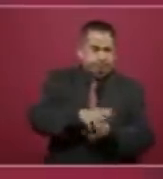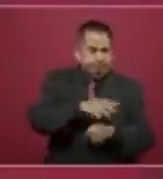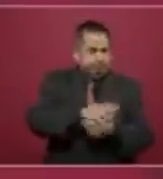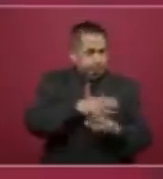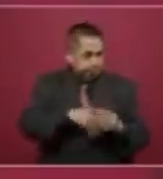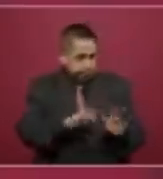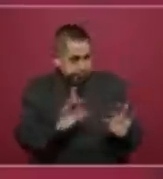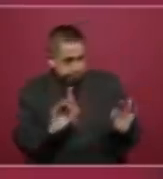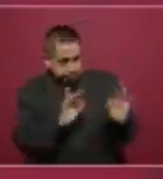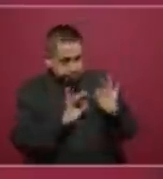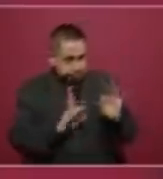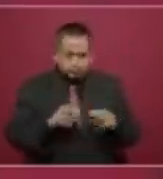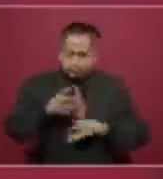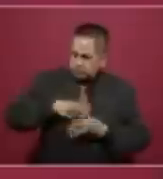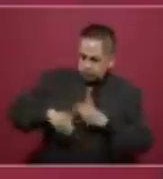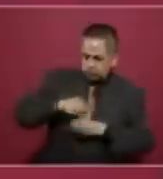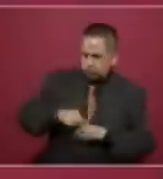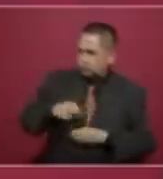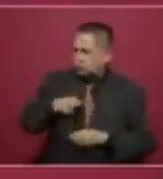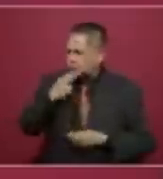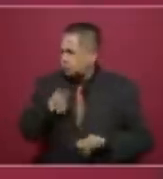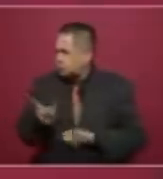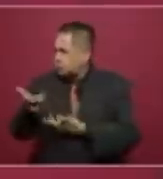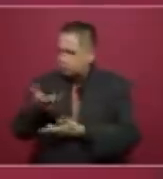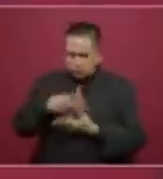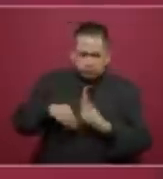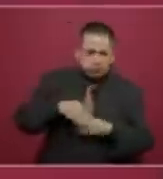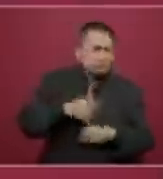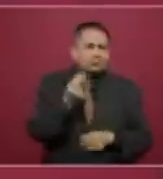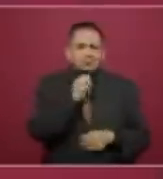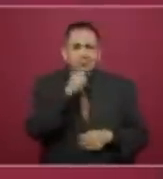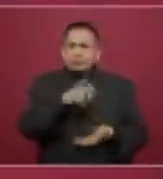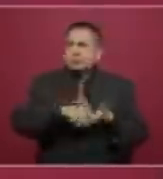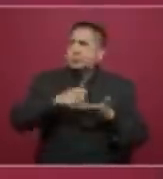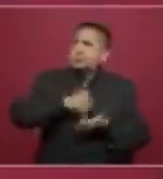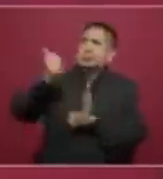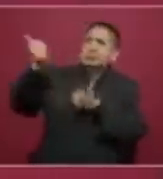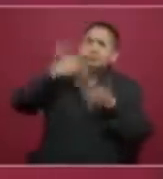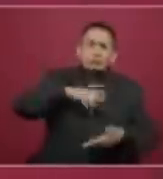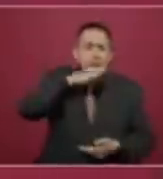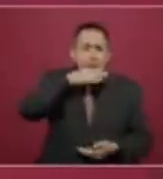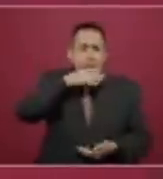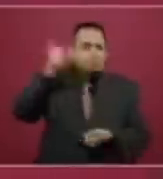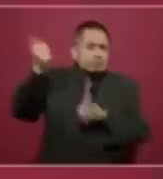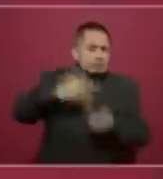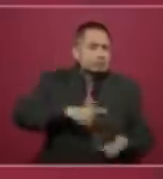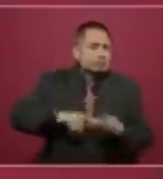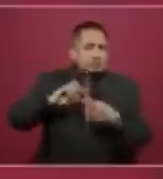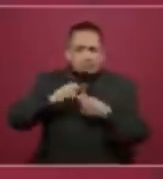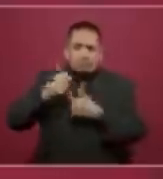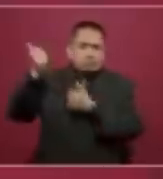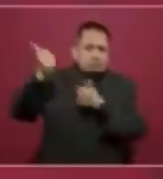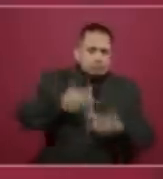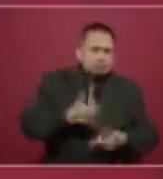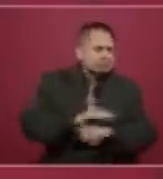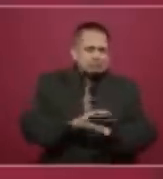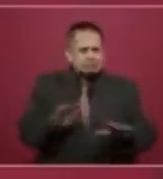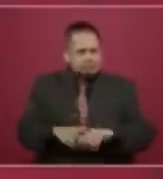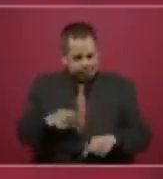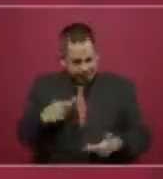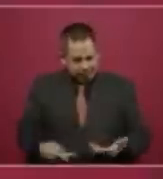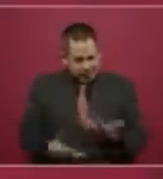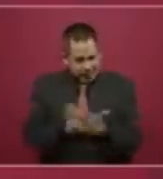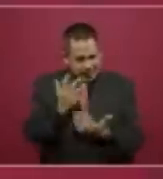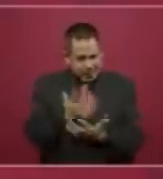producir en México lo que consumimos, no estar comprando el maíz, no estar comprando el frijol, no estar comprando el arroz, la